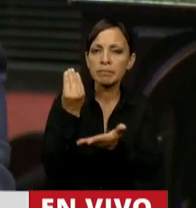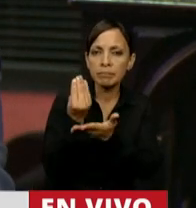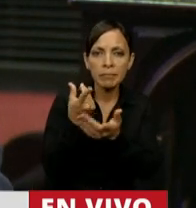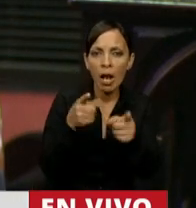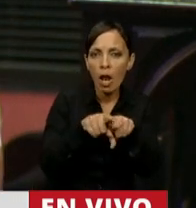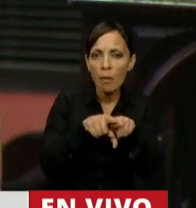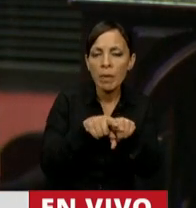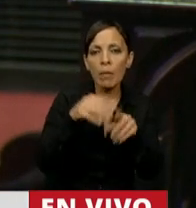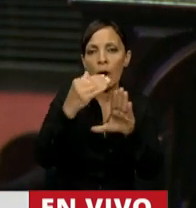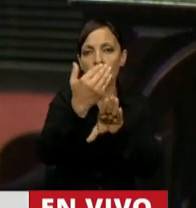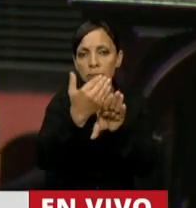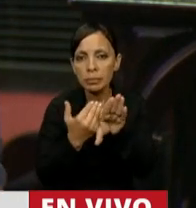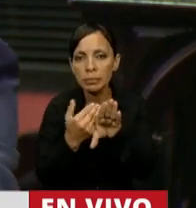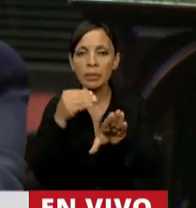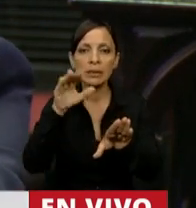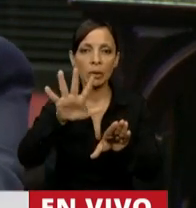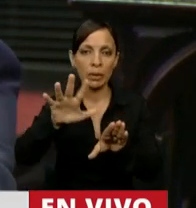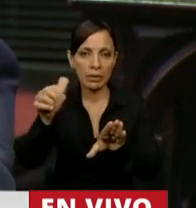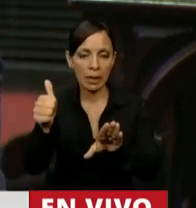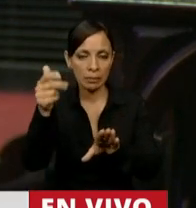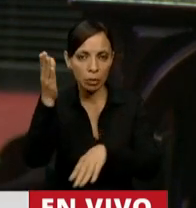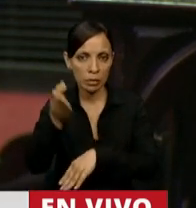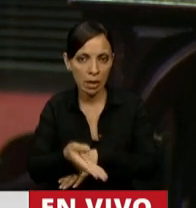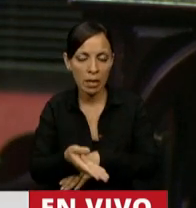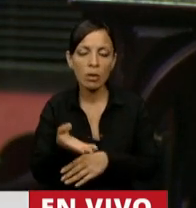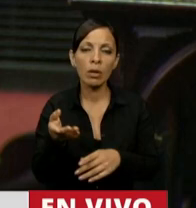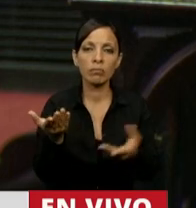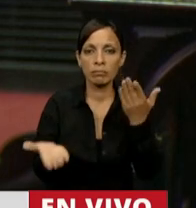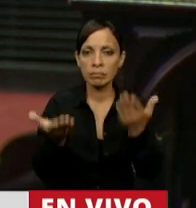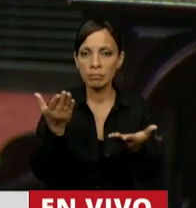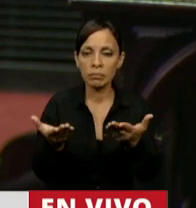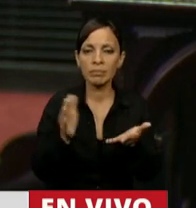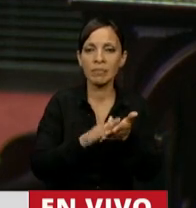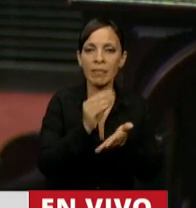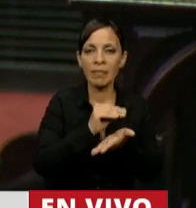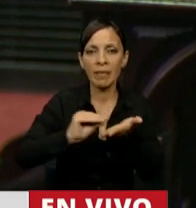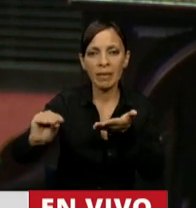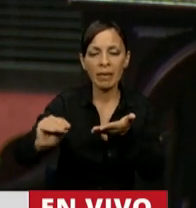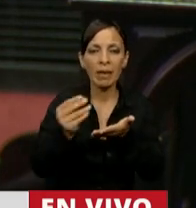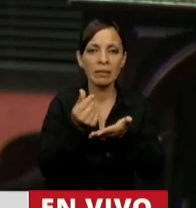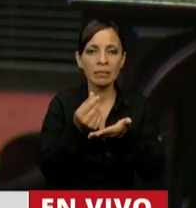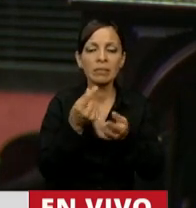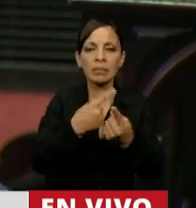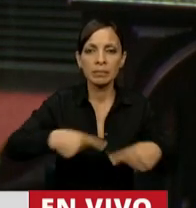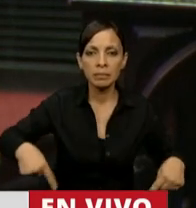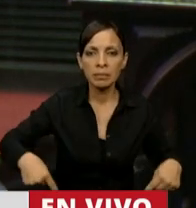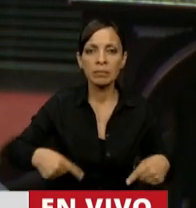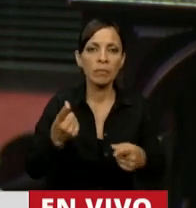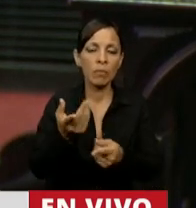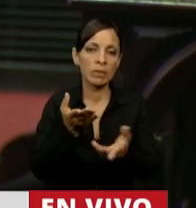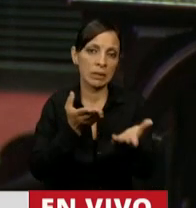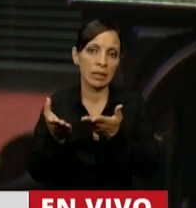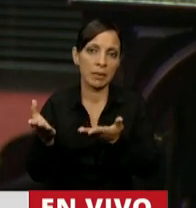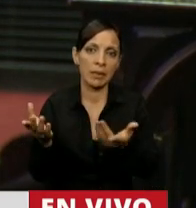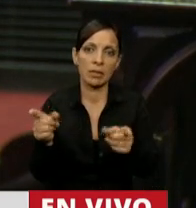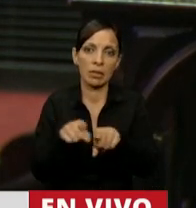baja del 56% respecto del financiamiento de la transferencia de competencias en materia de un servicio